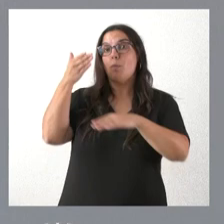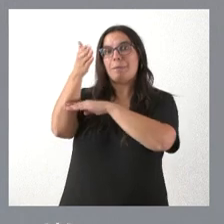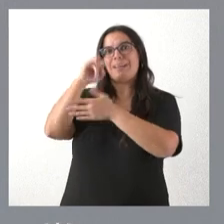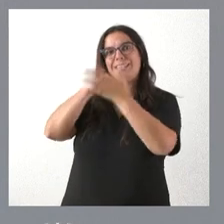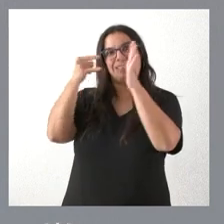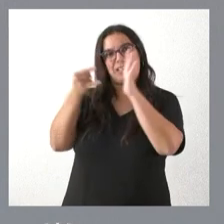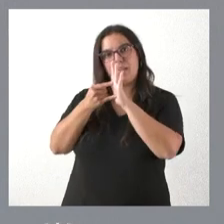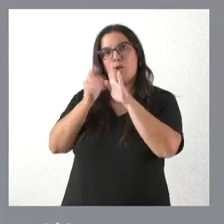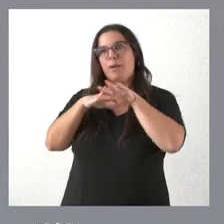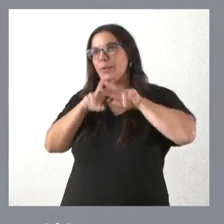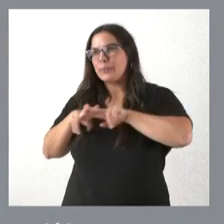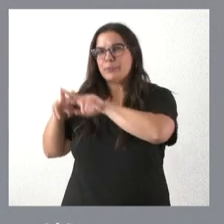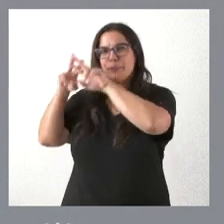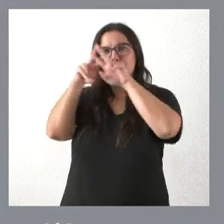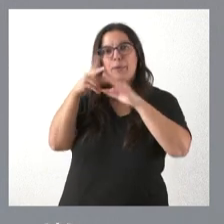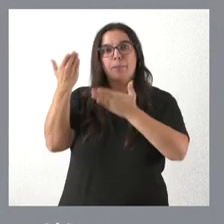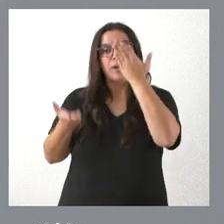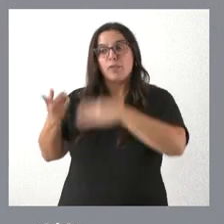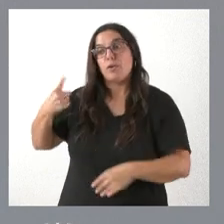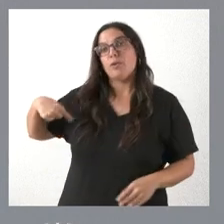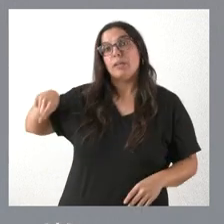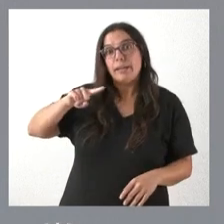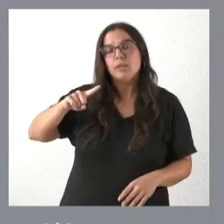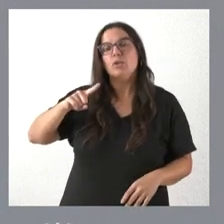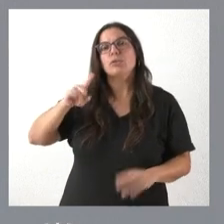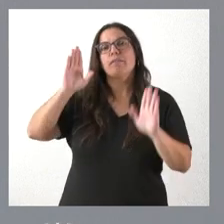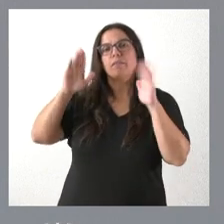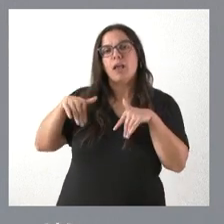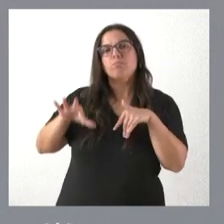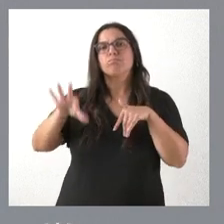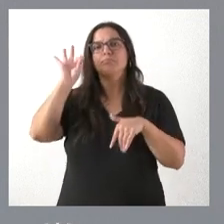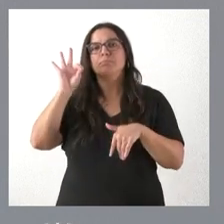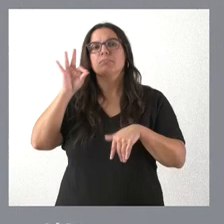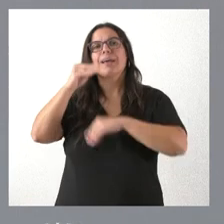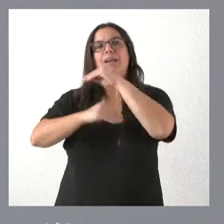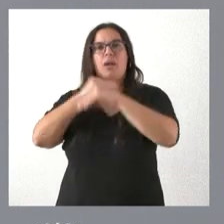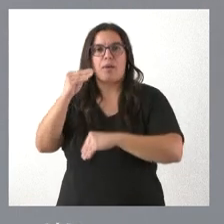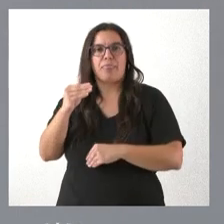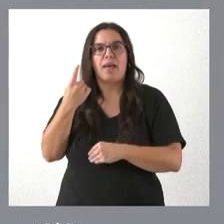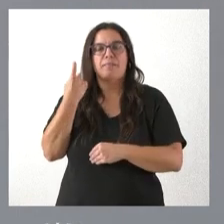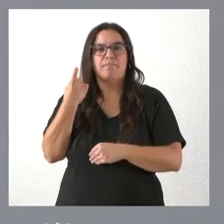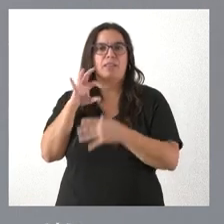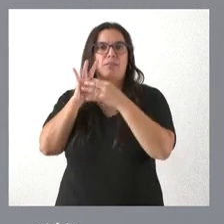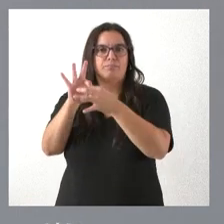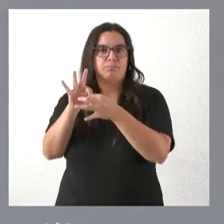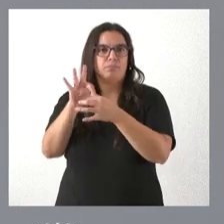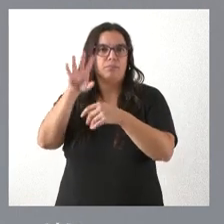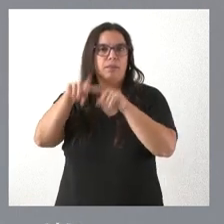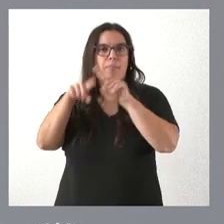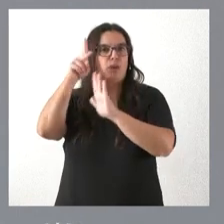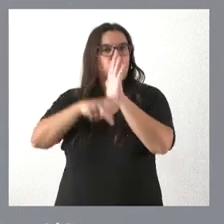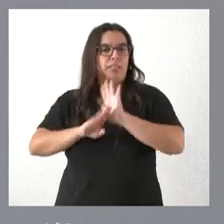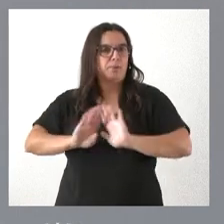a hacer Esa primera valoración y serán los técnicos también los que determinen Cuáles son las actuaciones que corresponden a hacer de acuerdo con la normativa